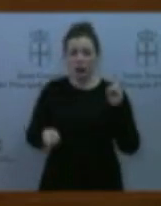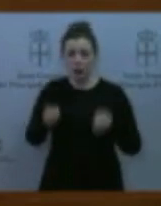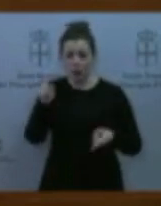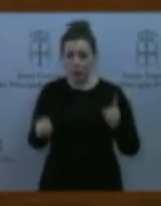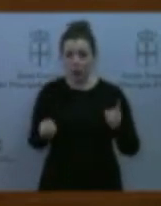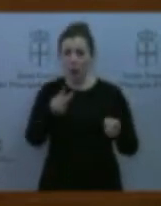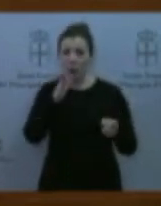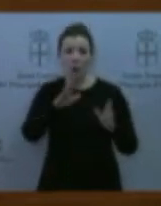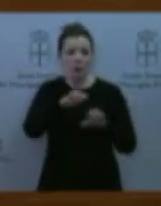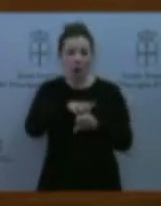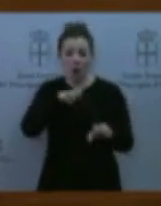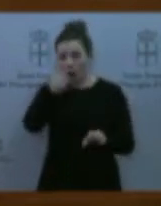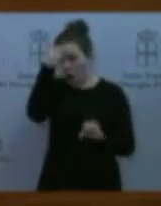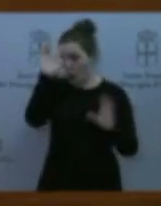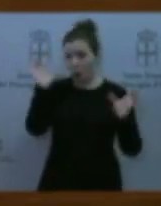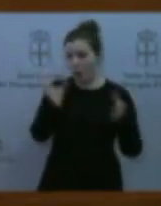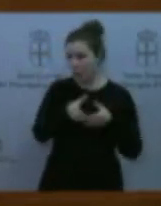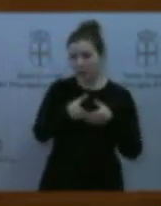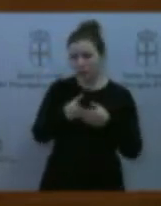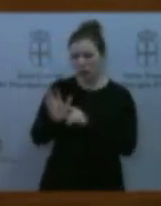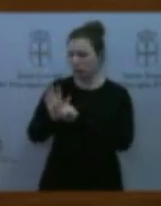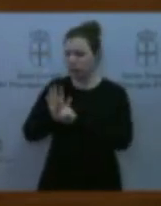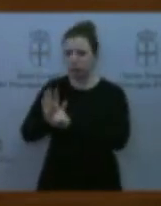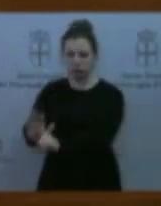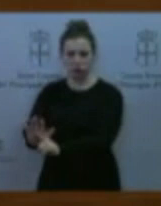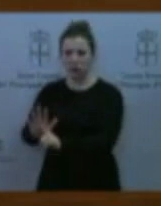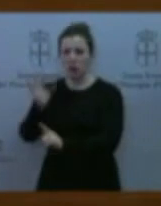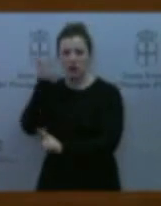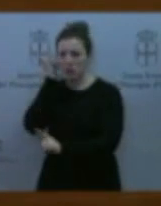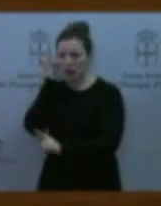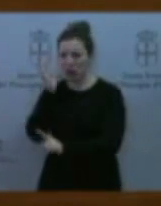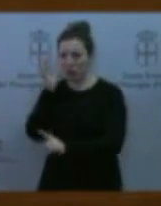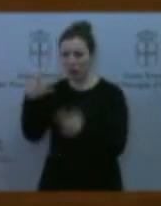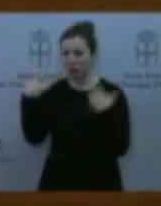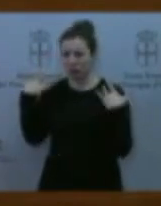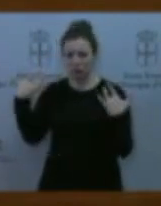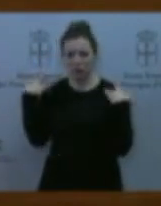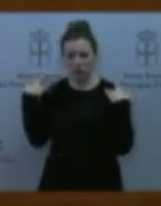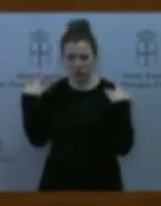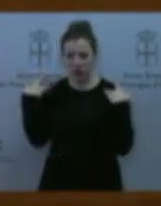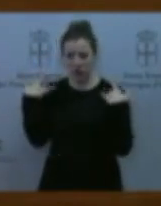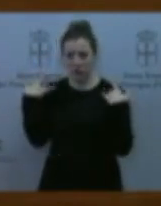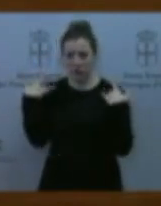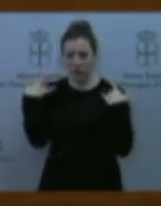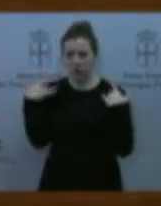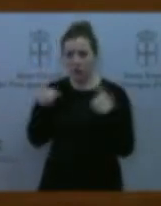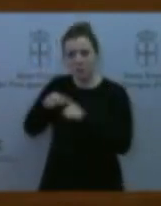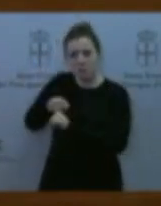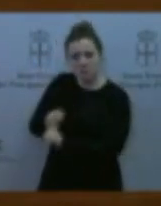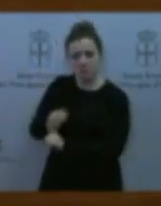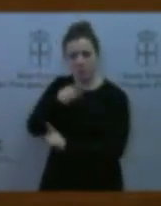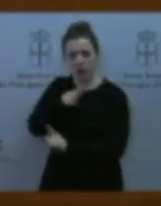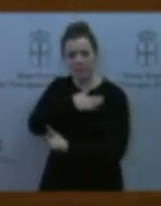mujer que fue víctima de una represión de género con el objetivo de imponer un modelo patriarcal y único de ser mujer.